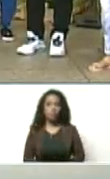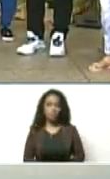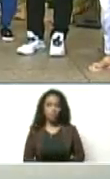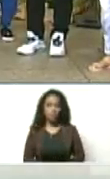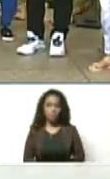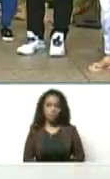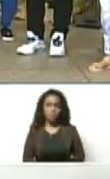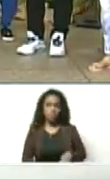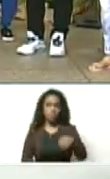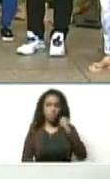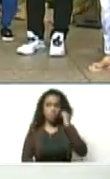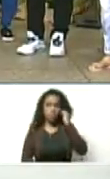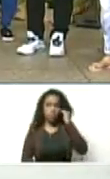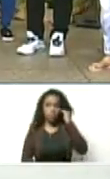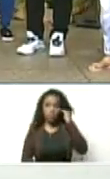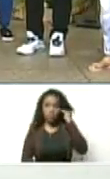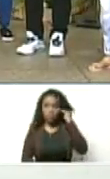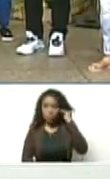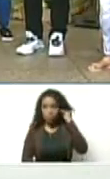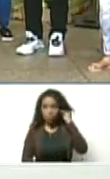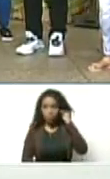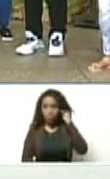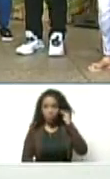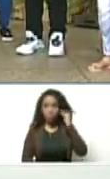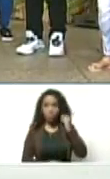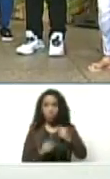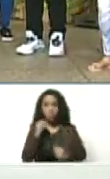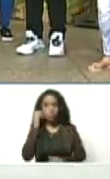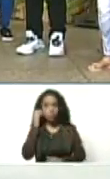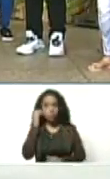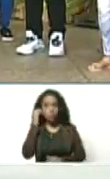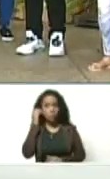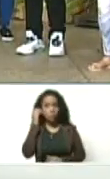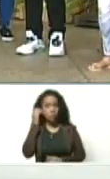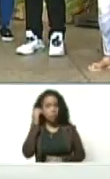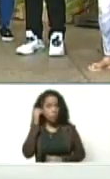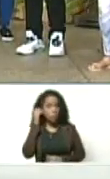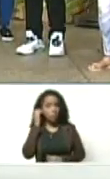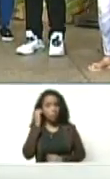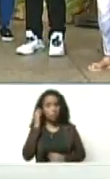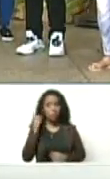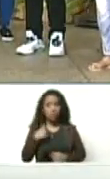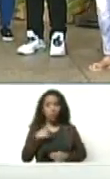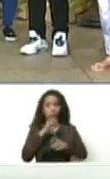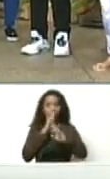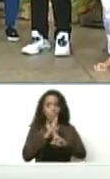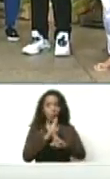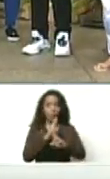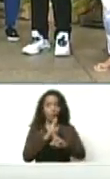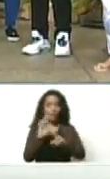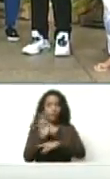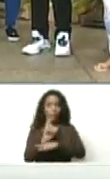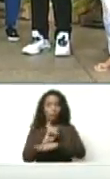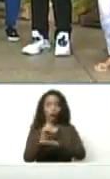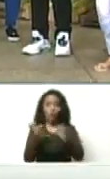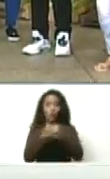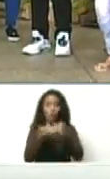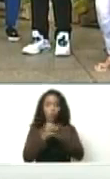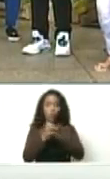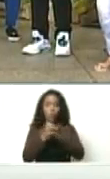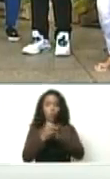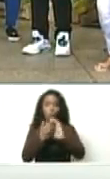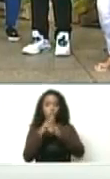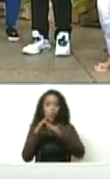Te digo yo. Fíjate, presidente, le respondo rapidito, ¿no? La comuna tiene en el ámbito de